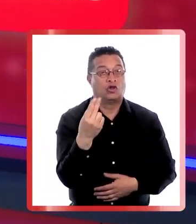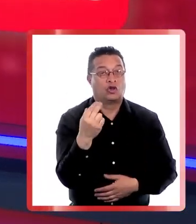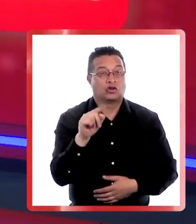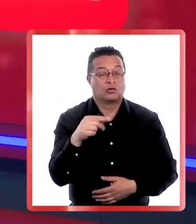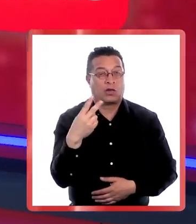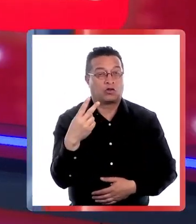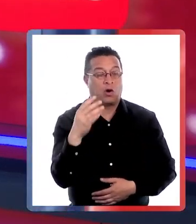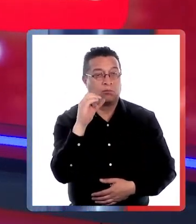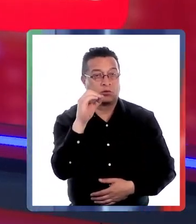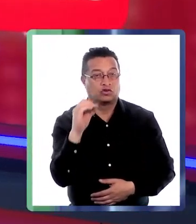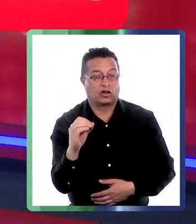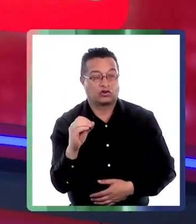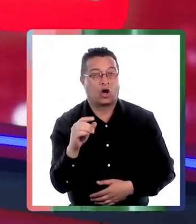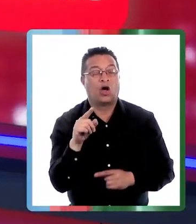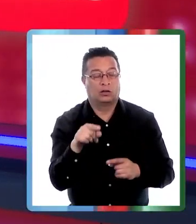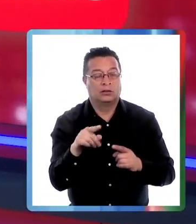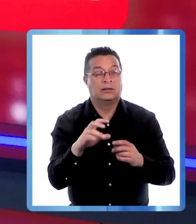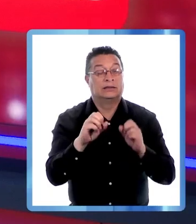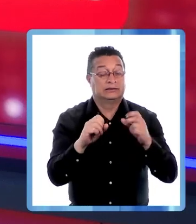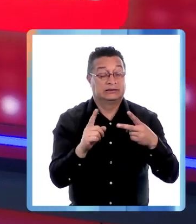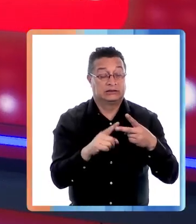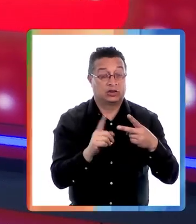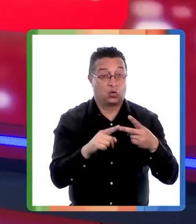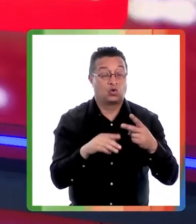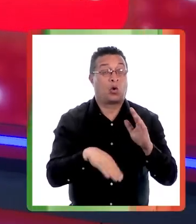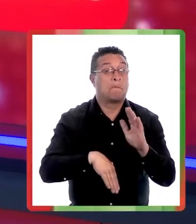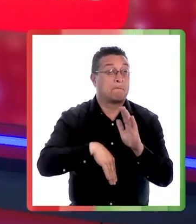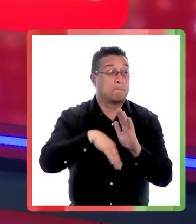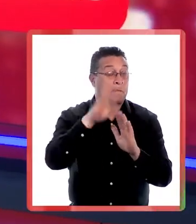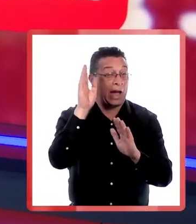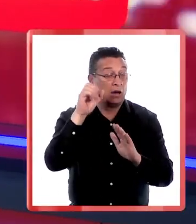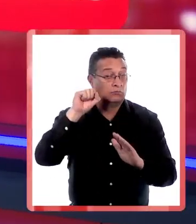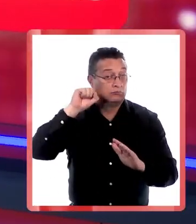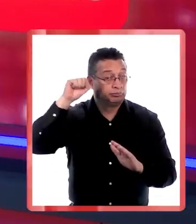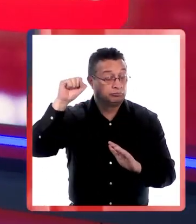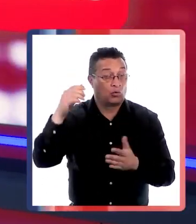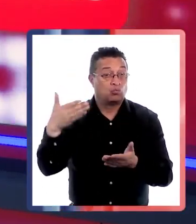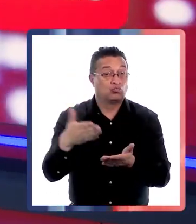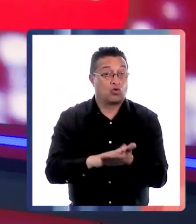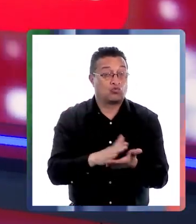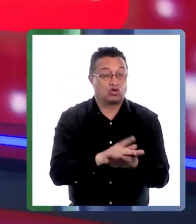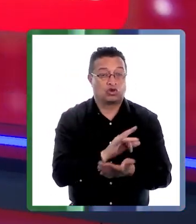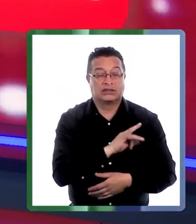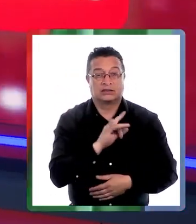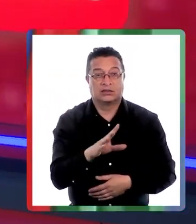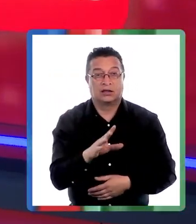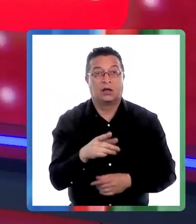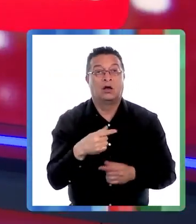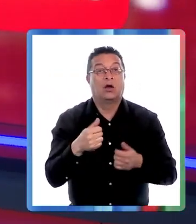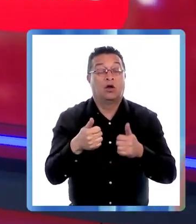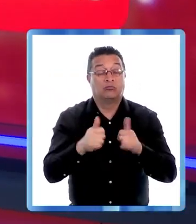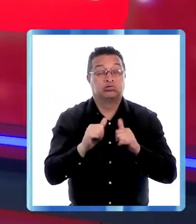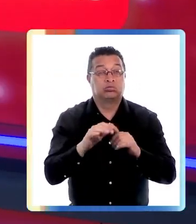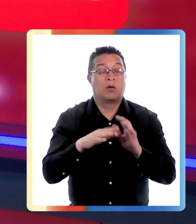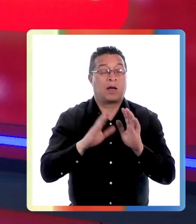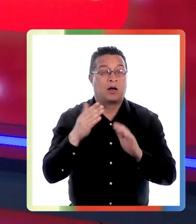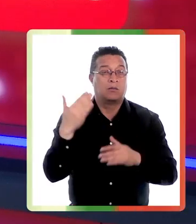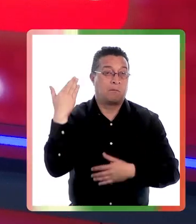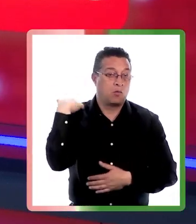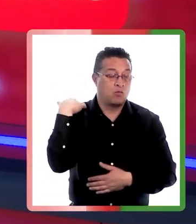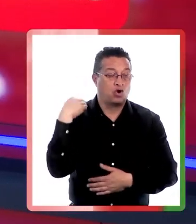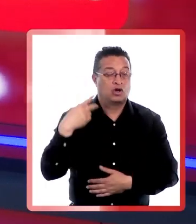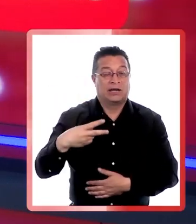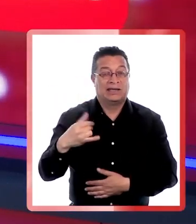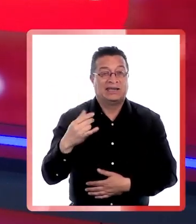del 12,2%, ubicándose como la segunda causa principal de muerte en el país, superada solo por el cáncer de